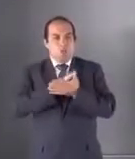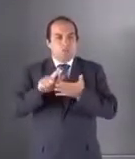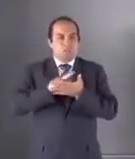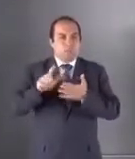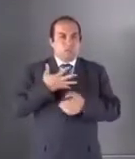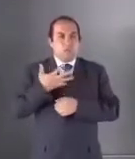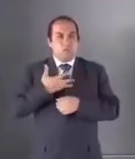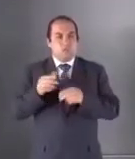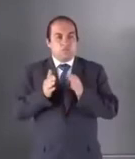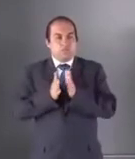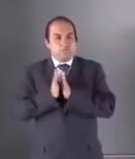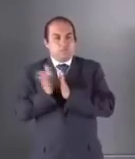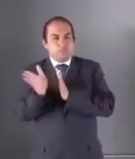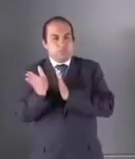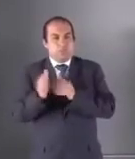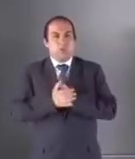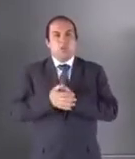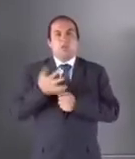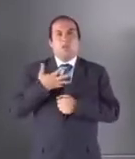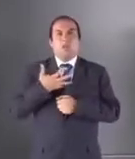2 metros de diámetro, y